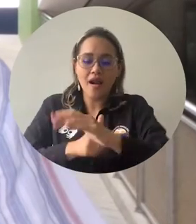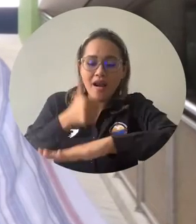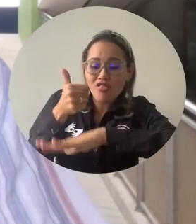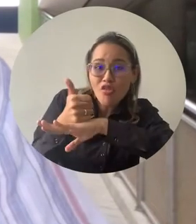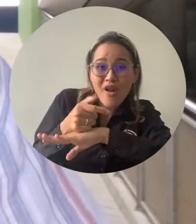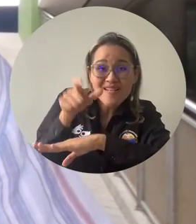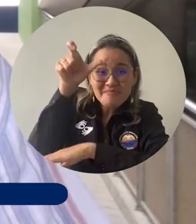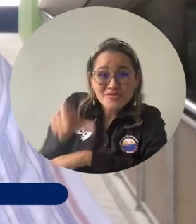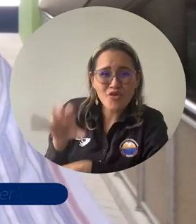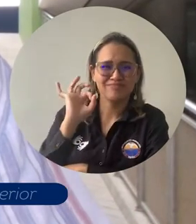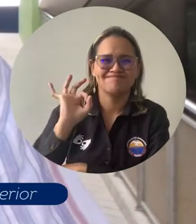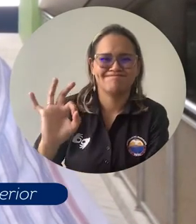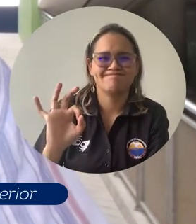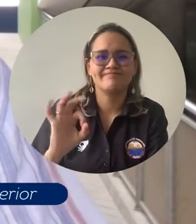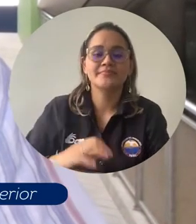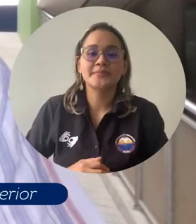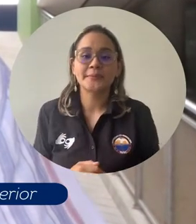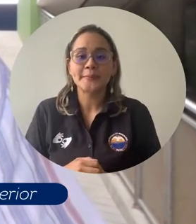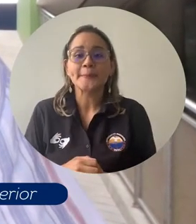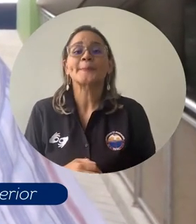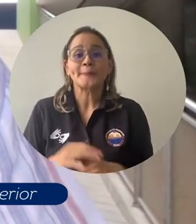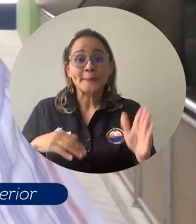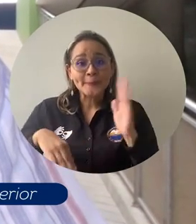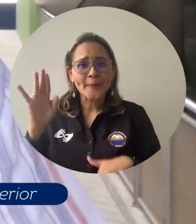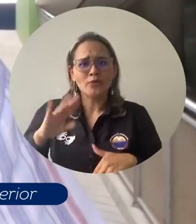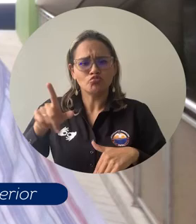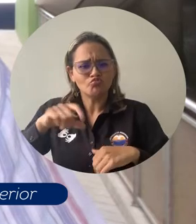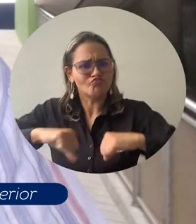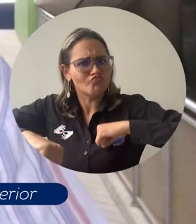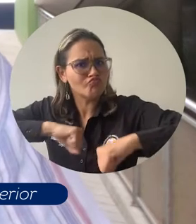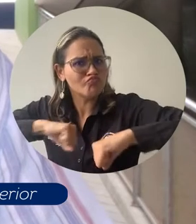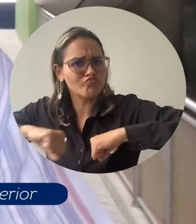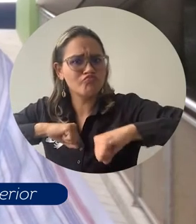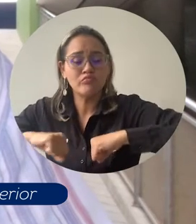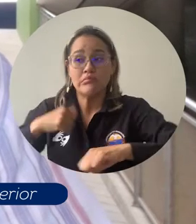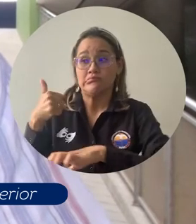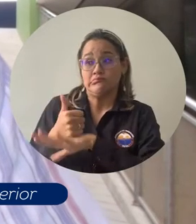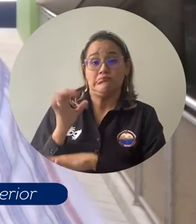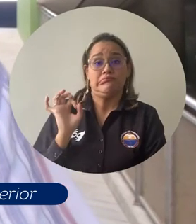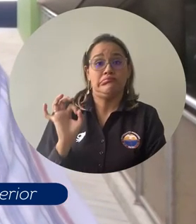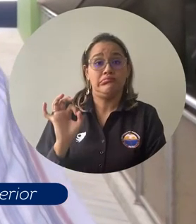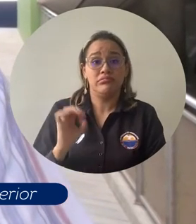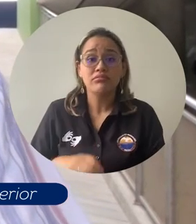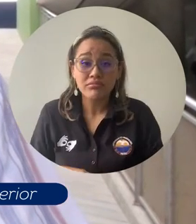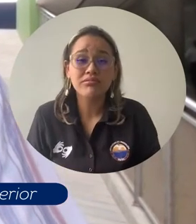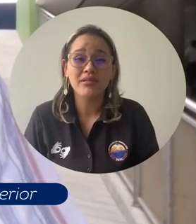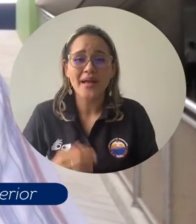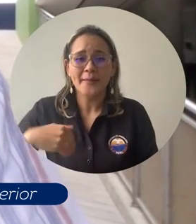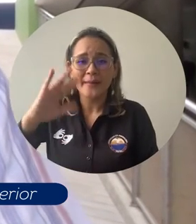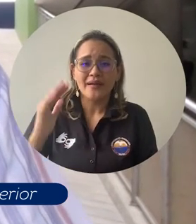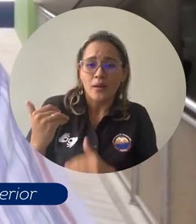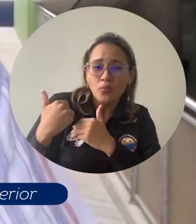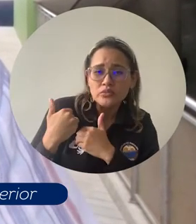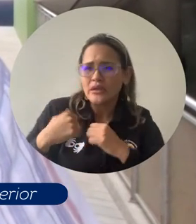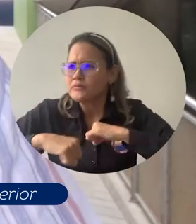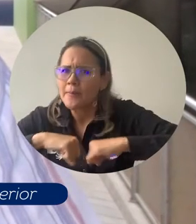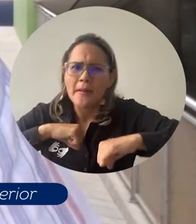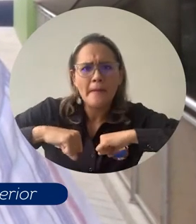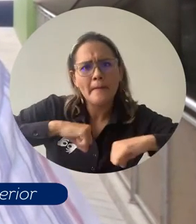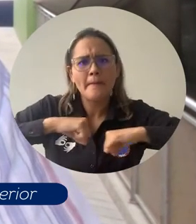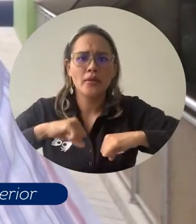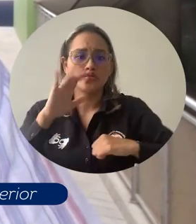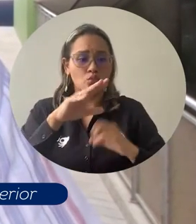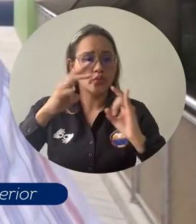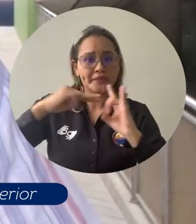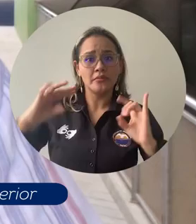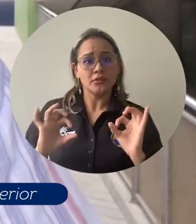Tenemos que sentirnos muy orgullosos por el rector y esta distinción que a la vez de alguna forma recae sobre la universidad y